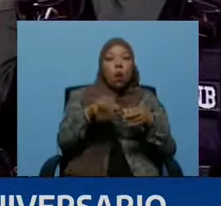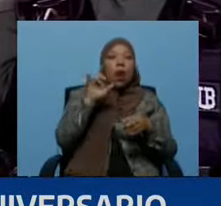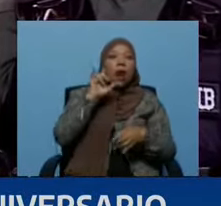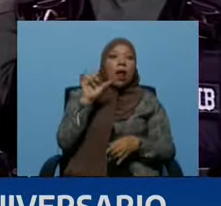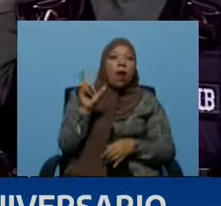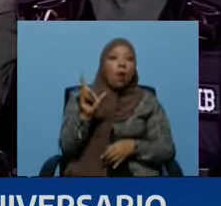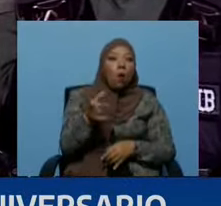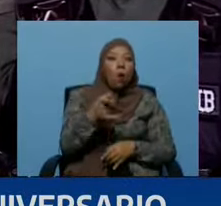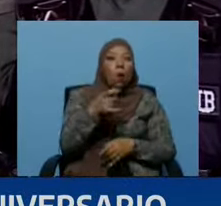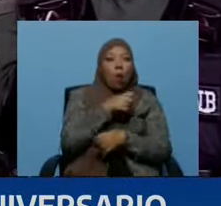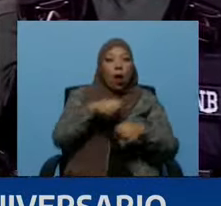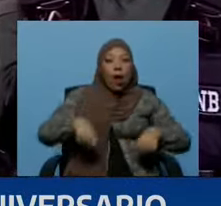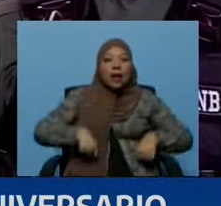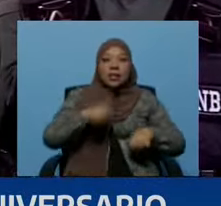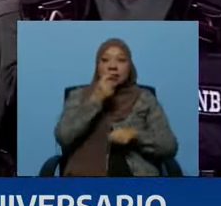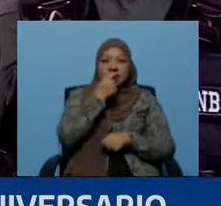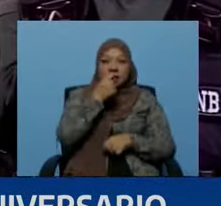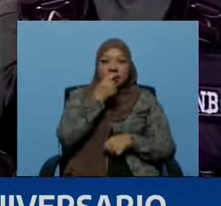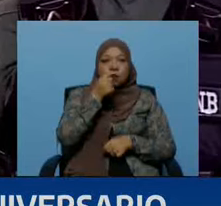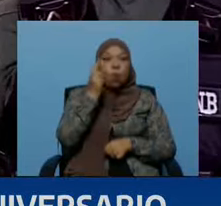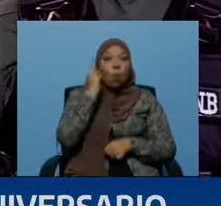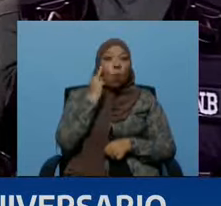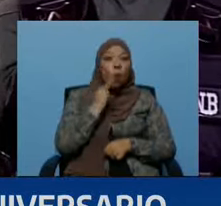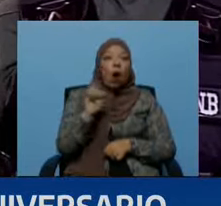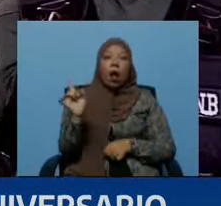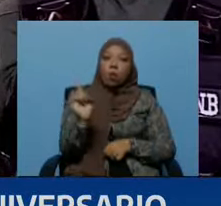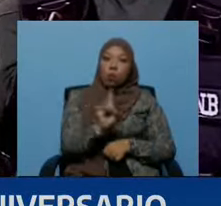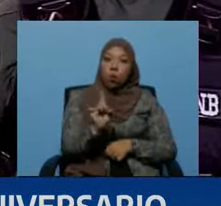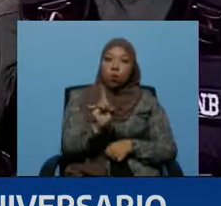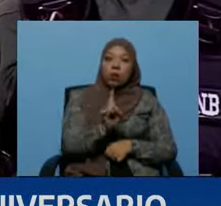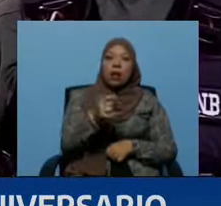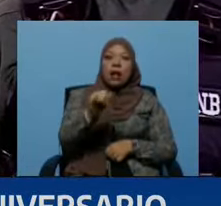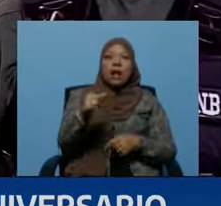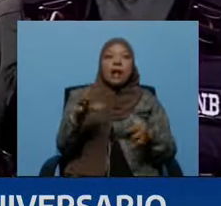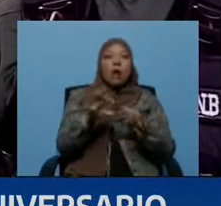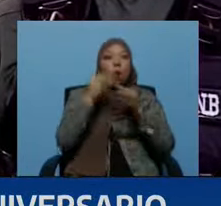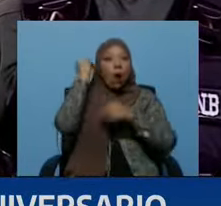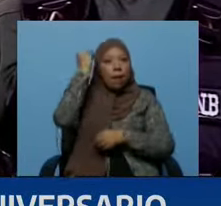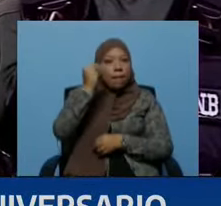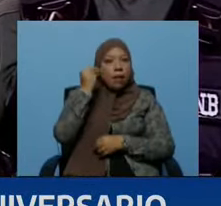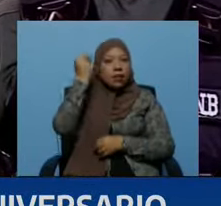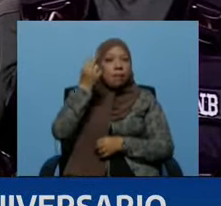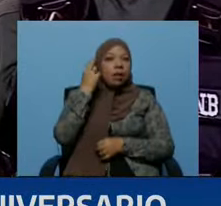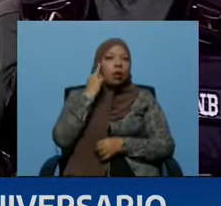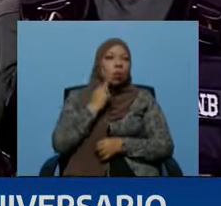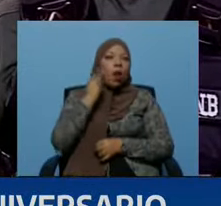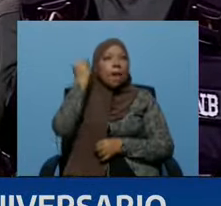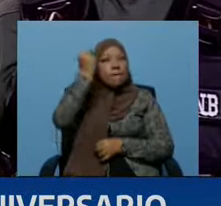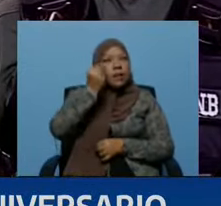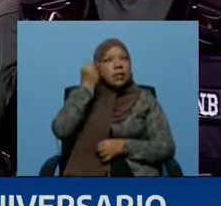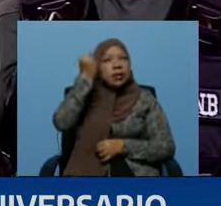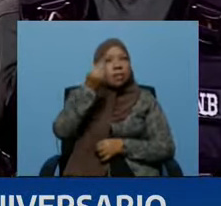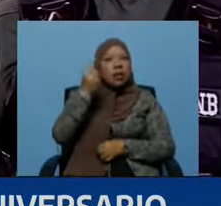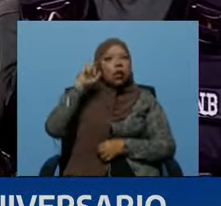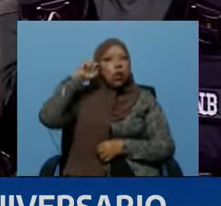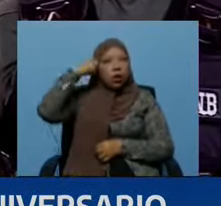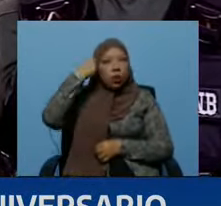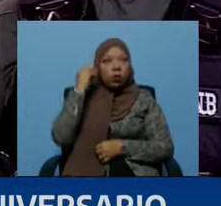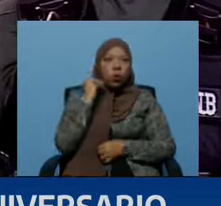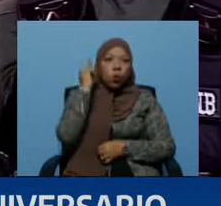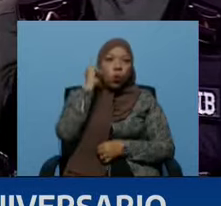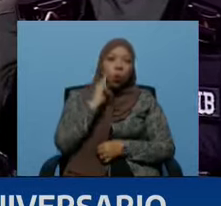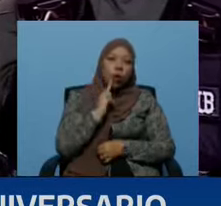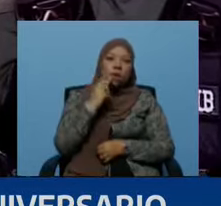Nacional, sino iba a ser la Guardia Nacional de Bolívar, para Bolívar, con Bolívar. Una